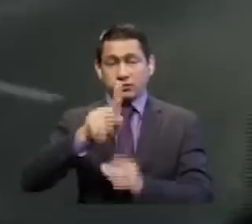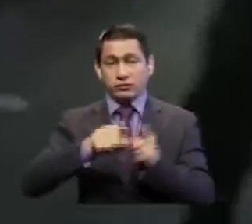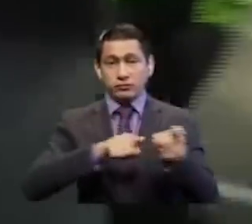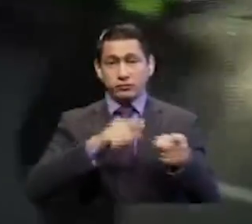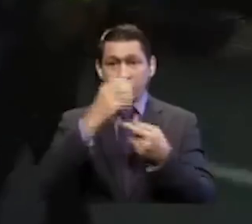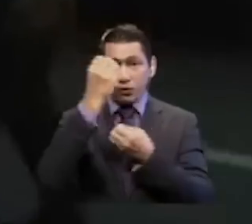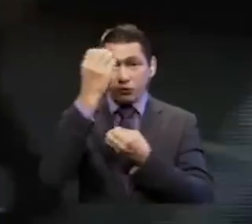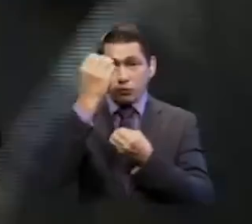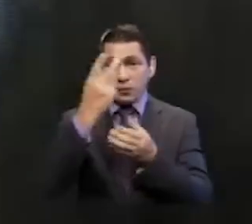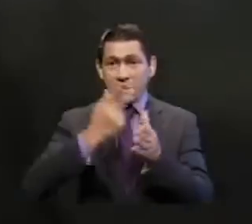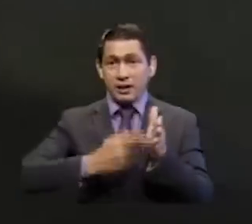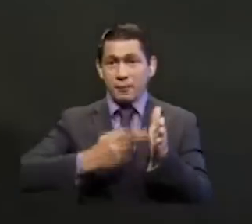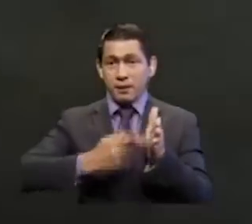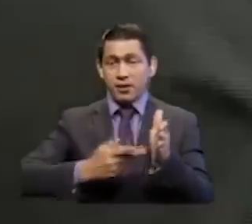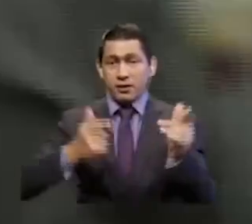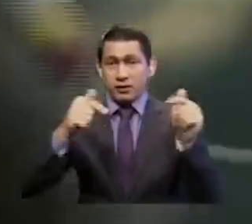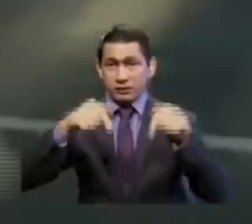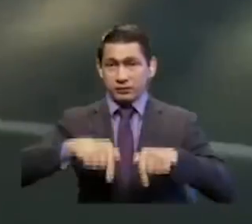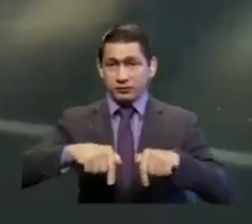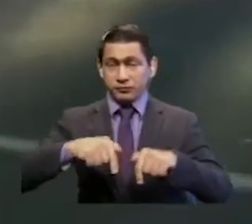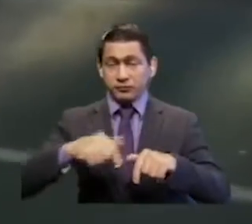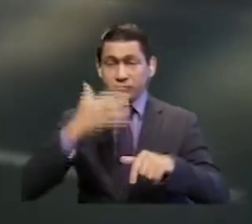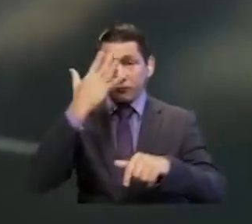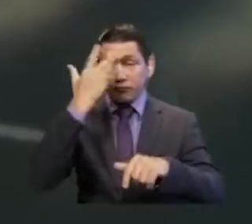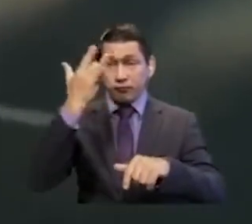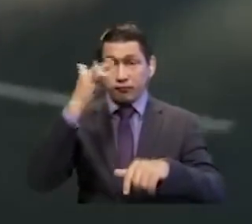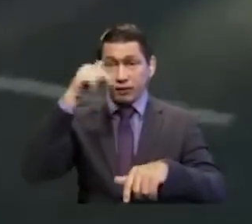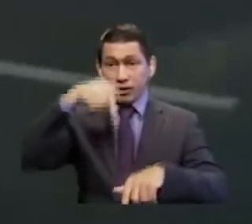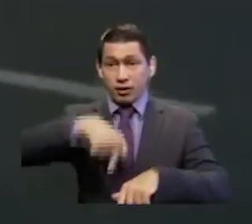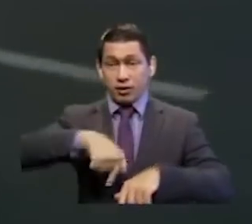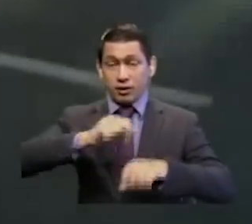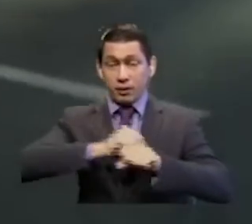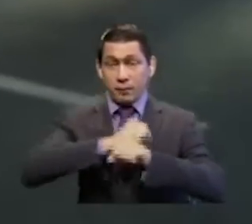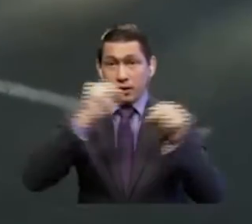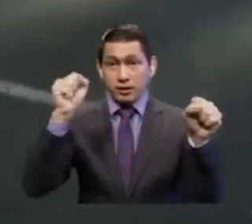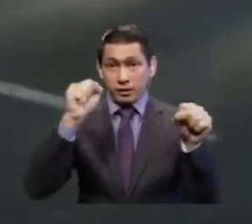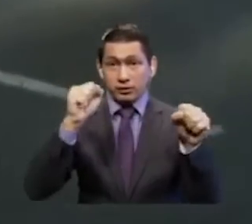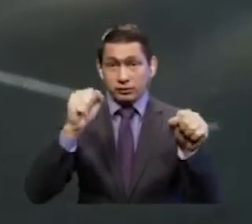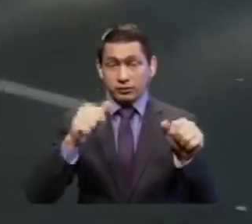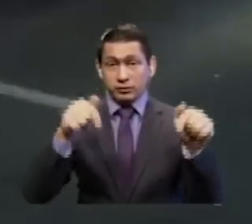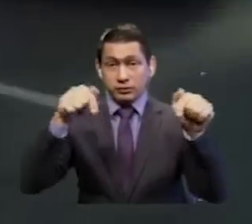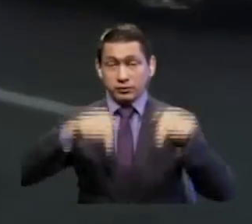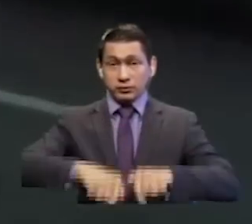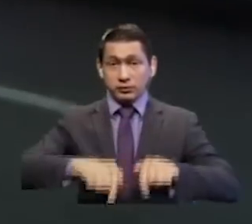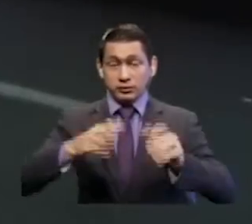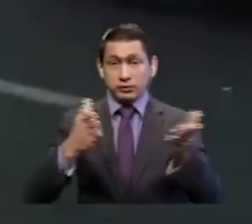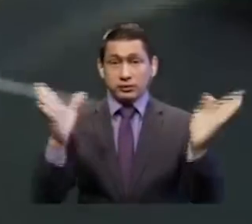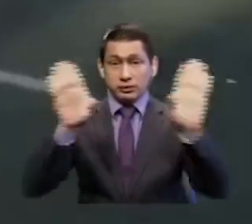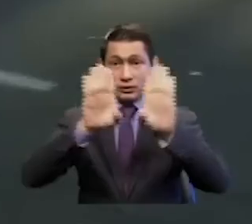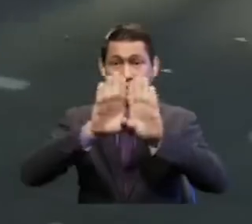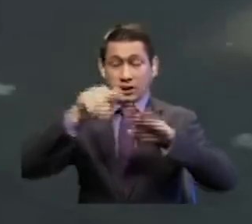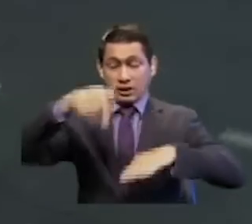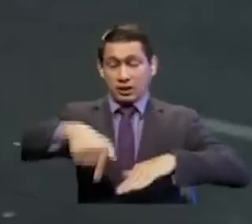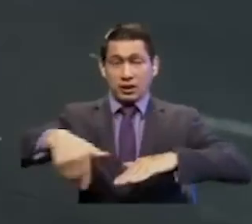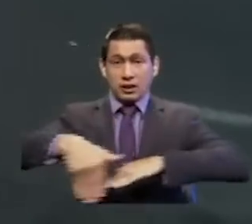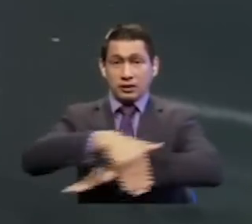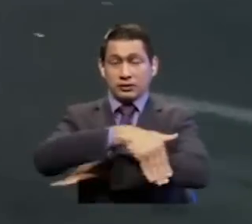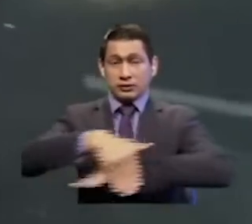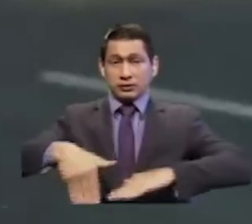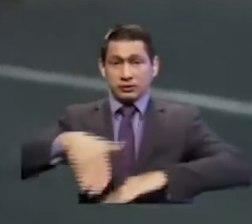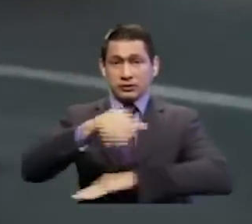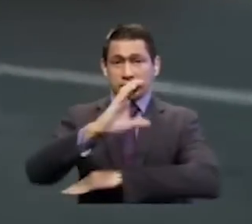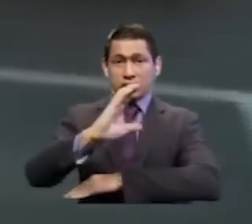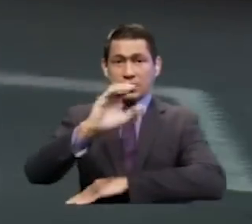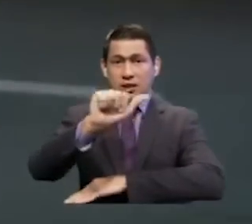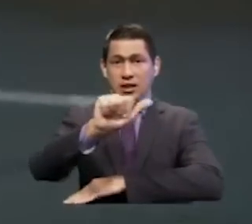en cuanto a lo sucedido a los medios de comunicación, porque durante toda esta mañana permaneció cerrado lo que es la avenida Edmundo Carvajal y la avenida